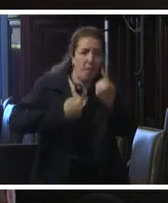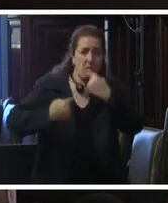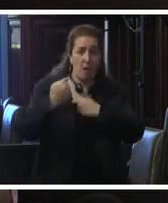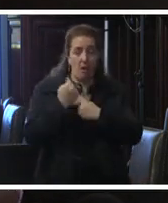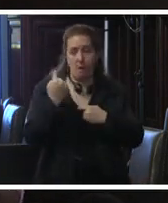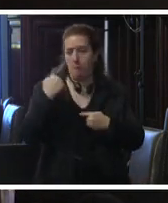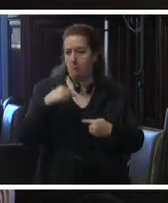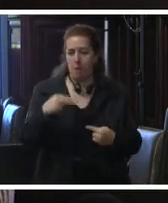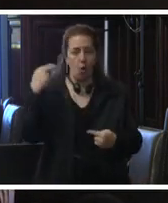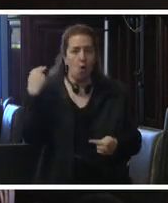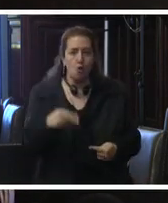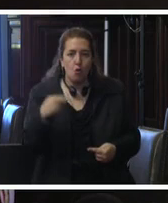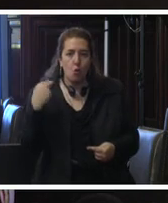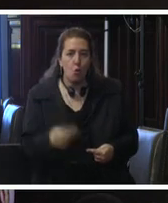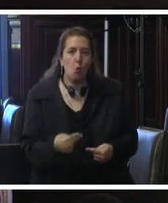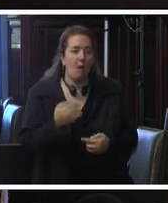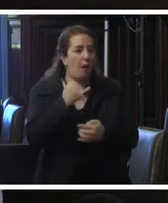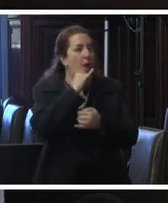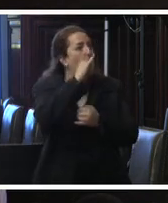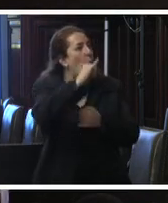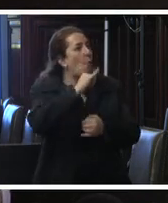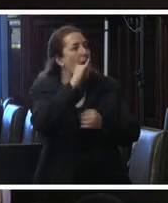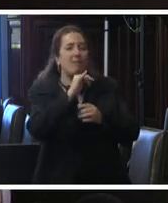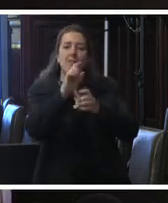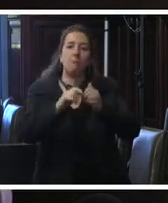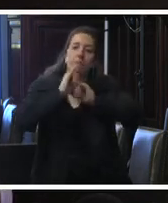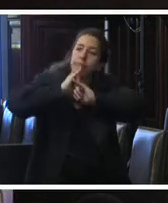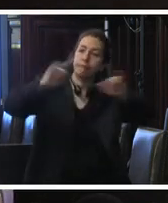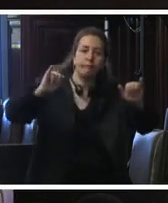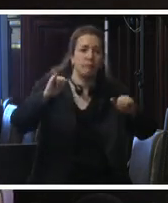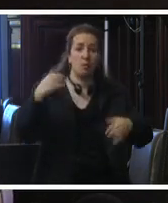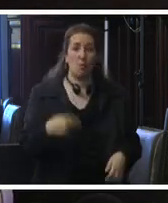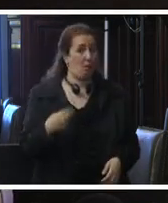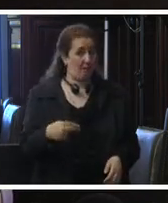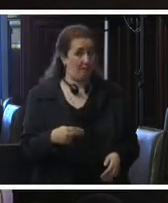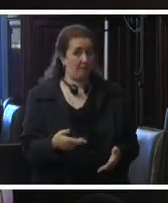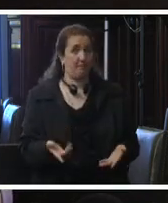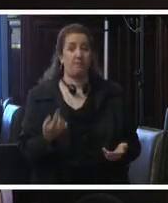nunca dieron a conocer al mundo, siempre estaba tapado. Los hombres por